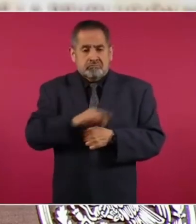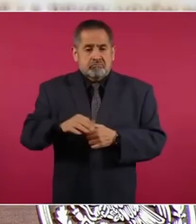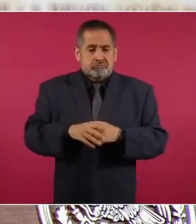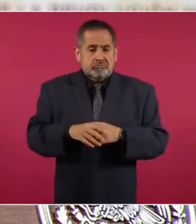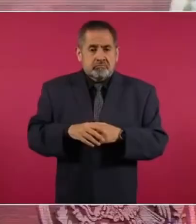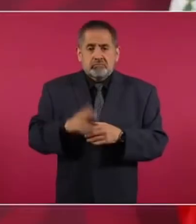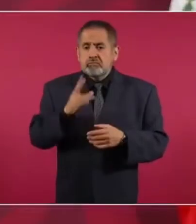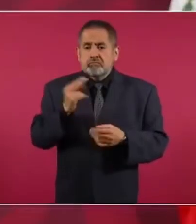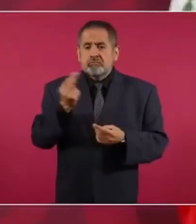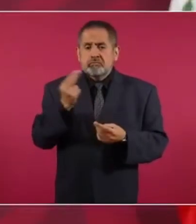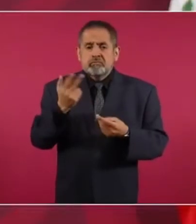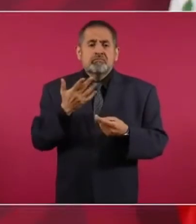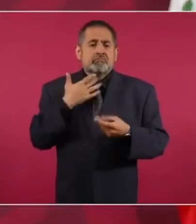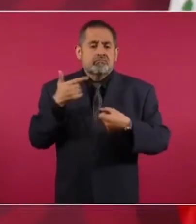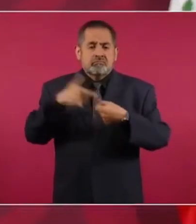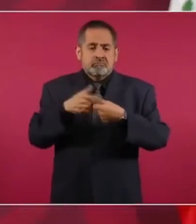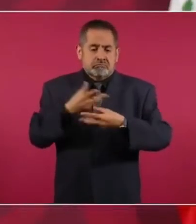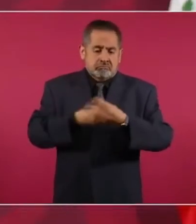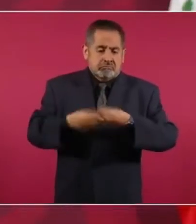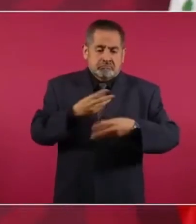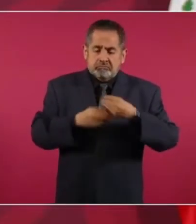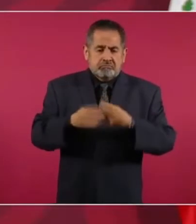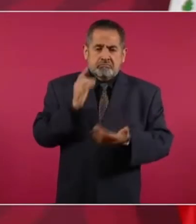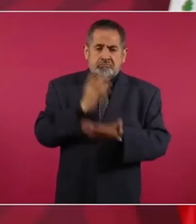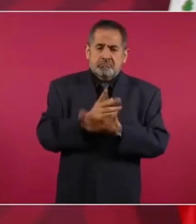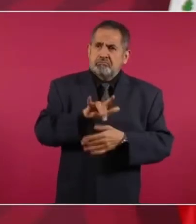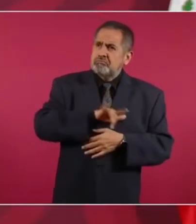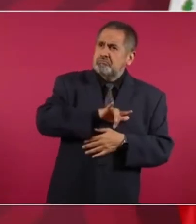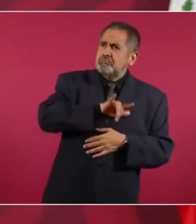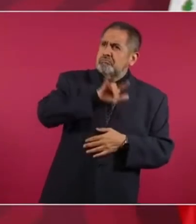sin recarga de combustible.